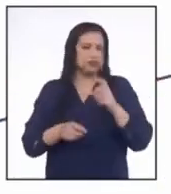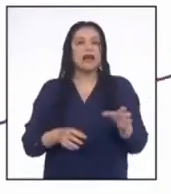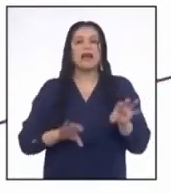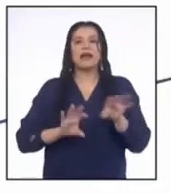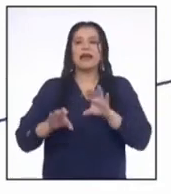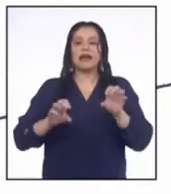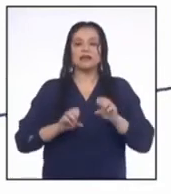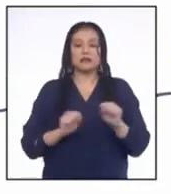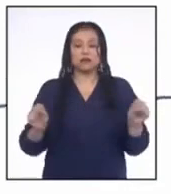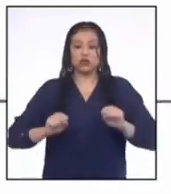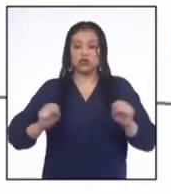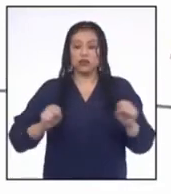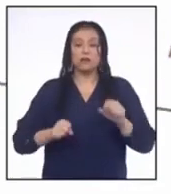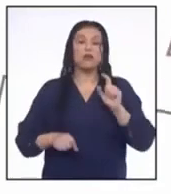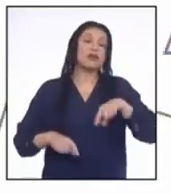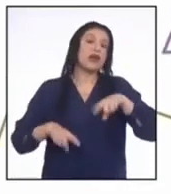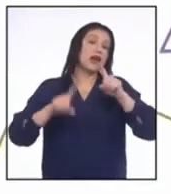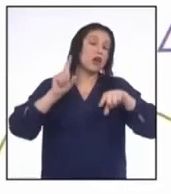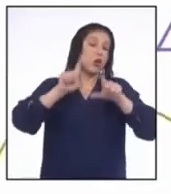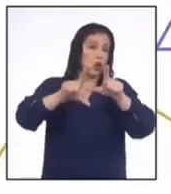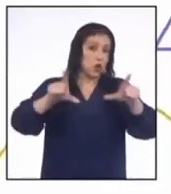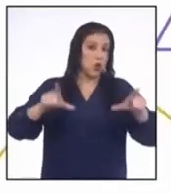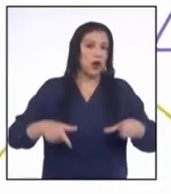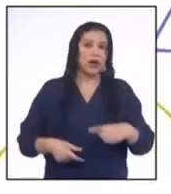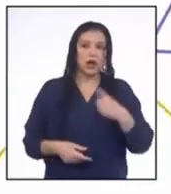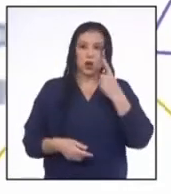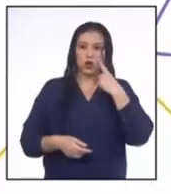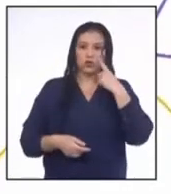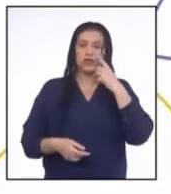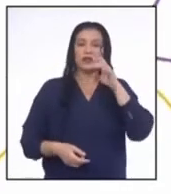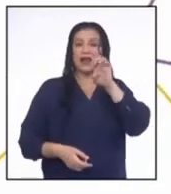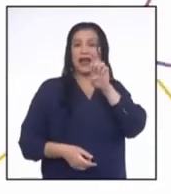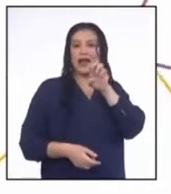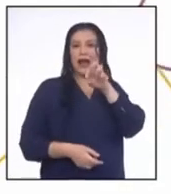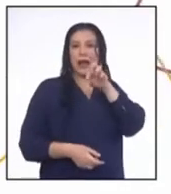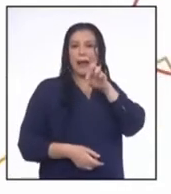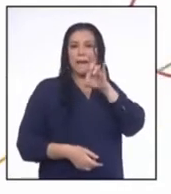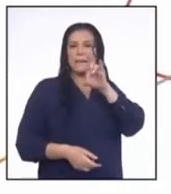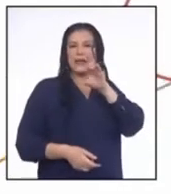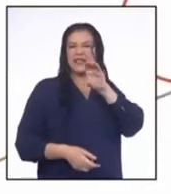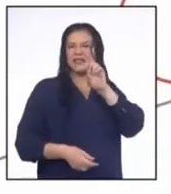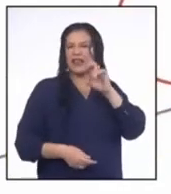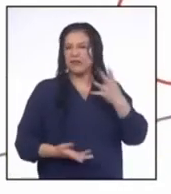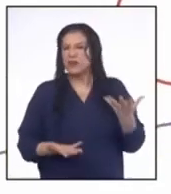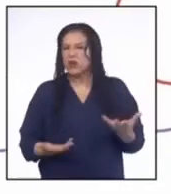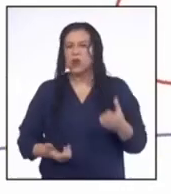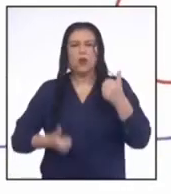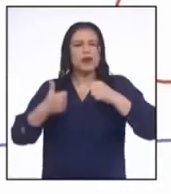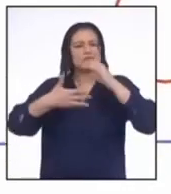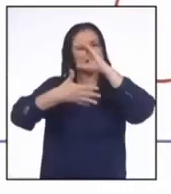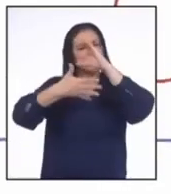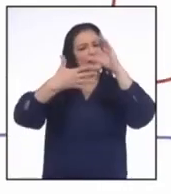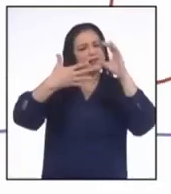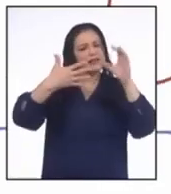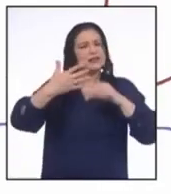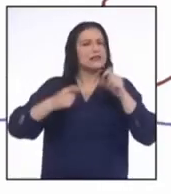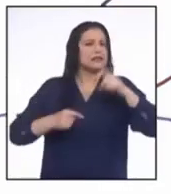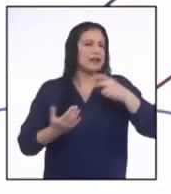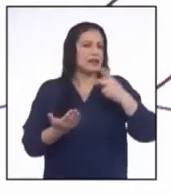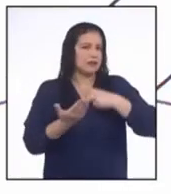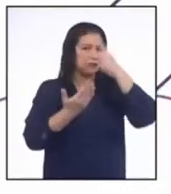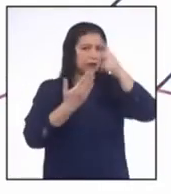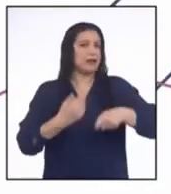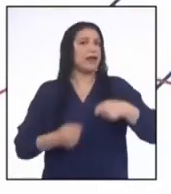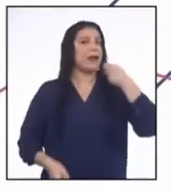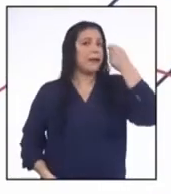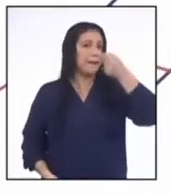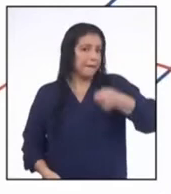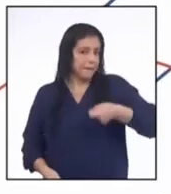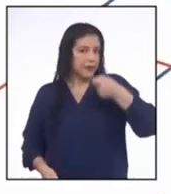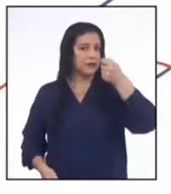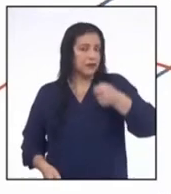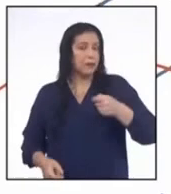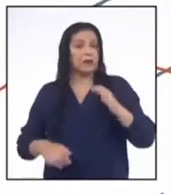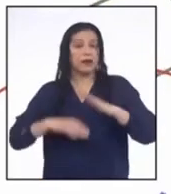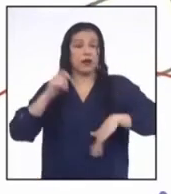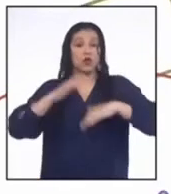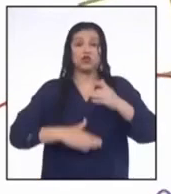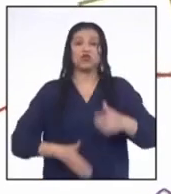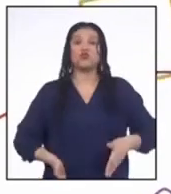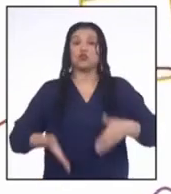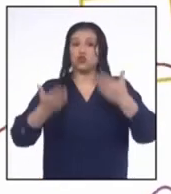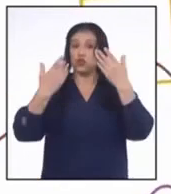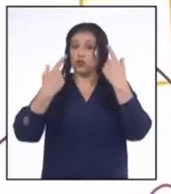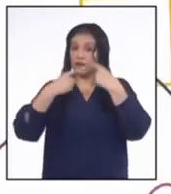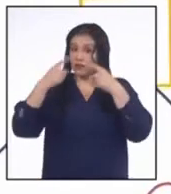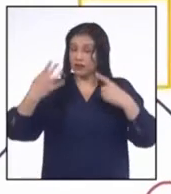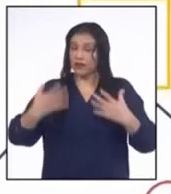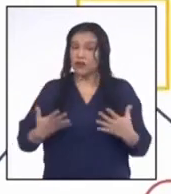un determinado lugar, conociendo el epicentro, qué características deberían tener los proyectos de inversión para la construcción de